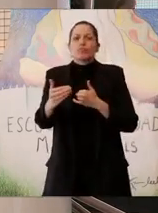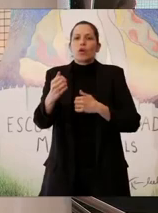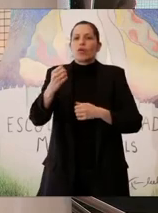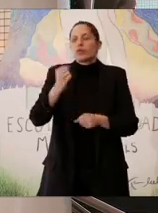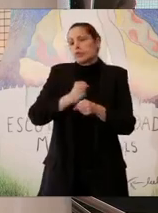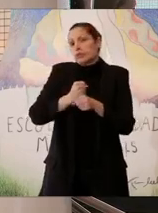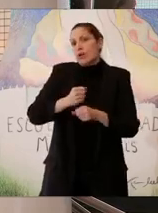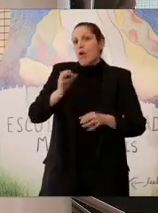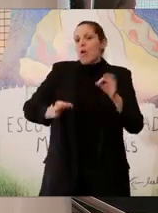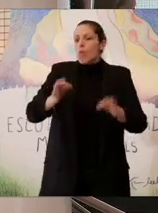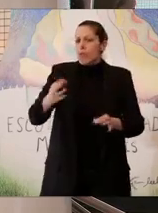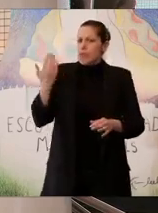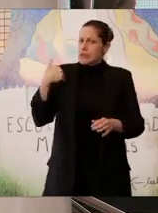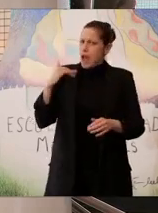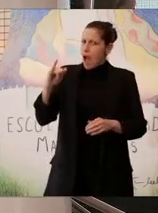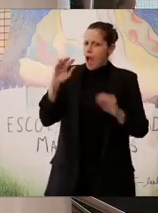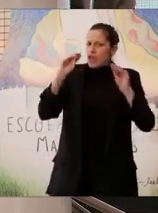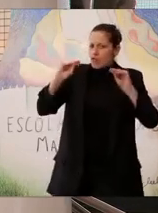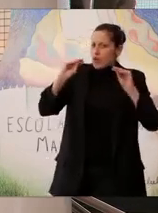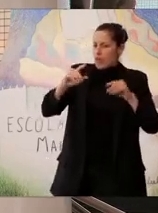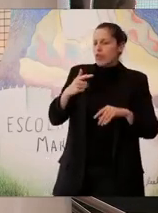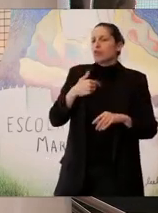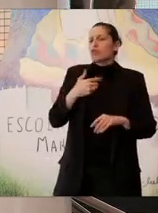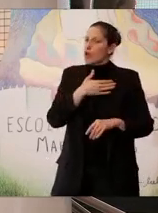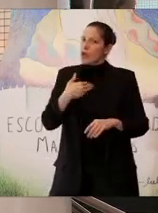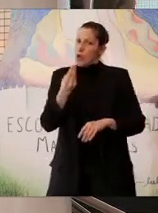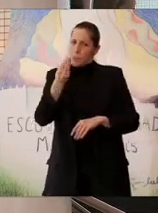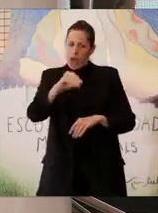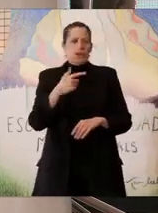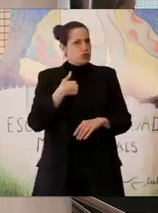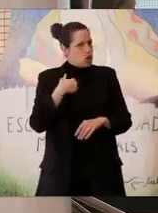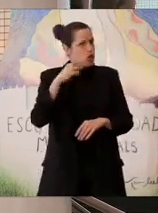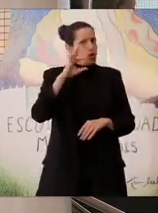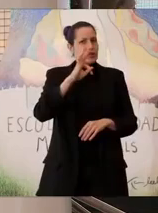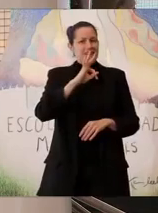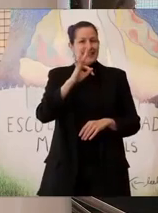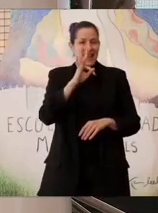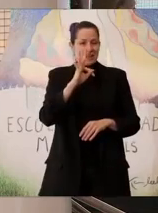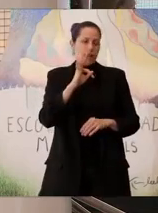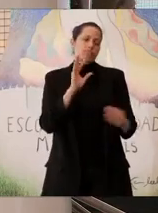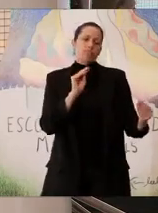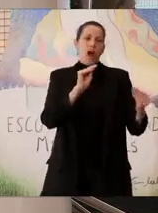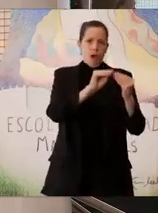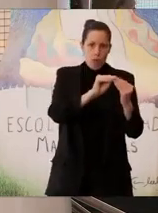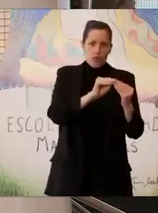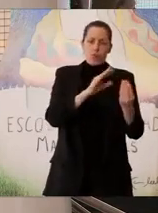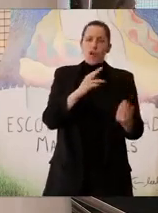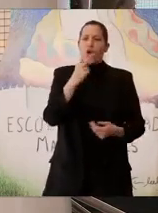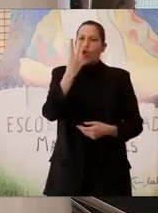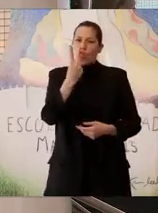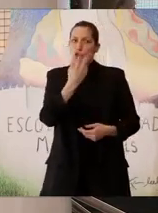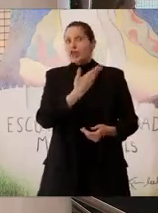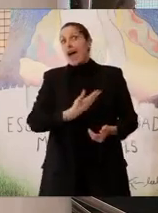igualdad? Bueno, yo voy a añadir un plus más. Vale. Yo estoy completamente de acuerdo con Teresa, pero yo añadiría dos adjetivos muy